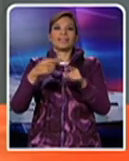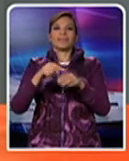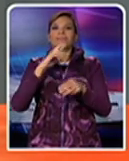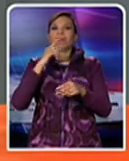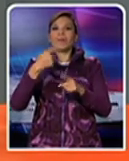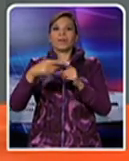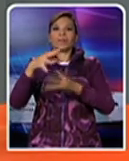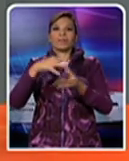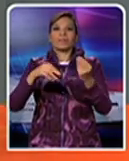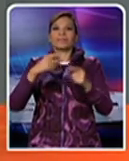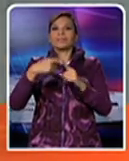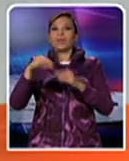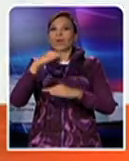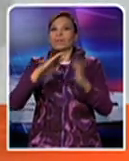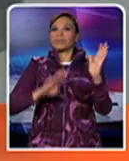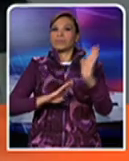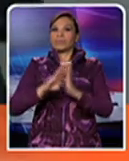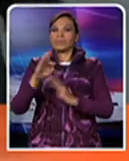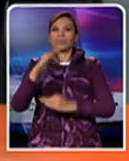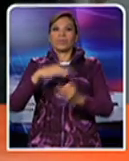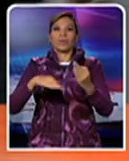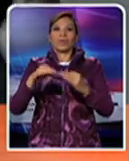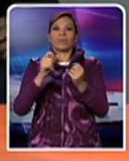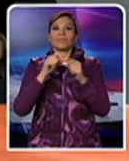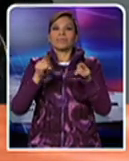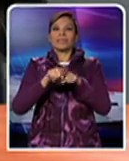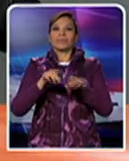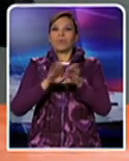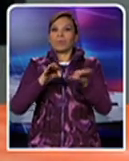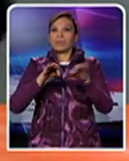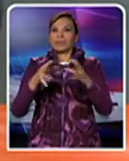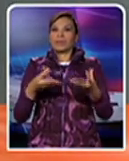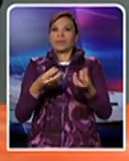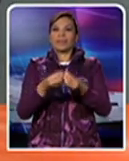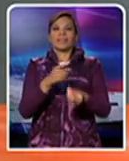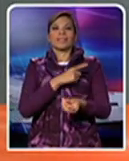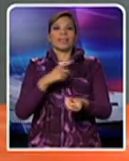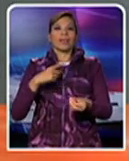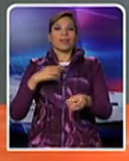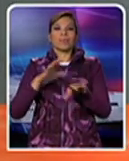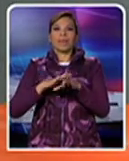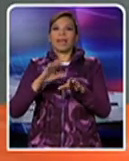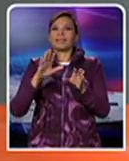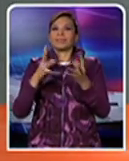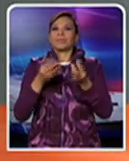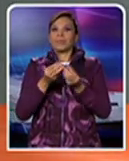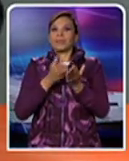manera tal que crezcamos todos juntos. Vamos en un mismo barco y tenemos que remar para donde mismo.